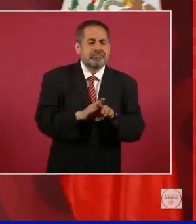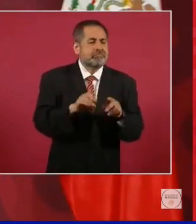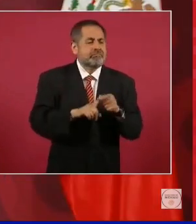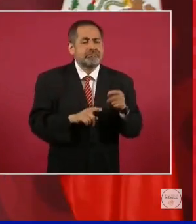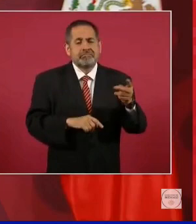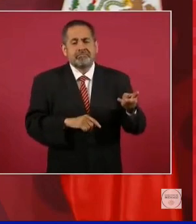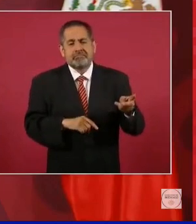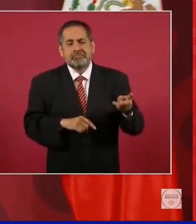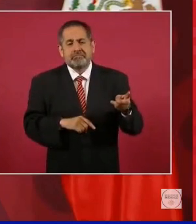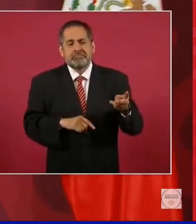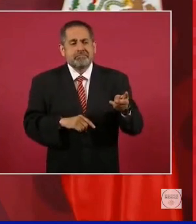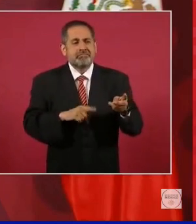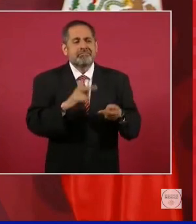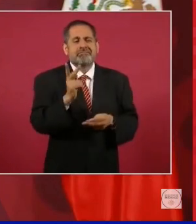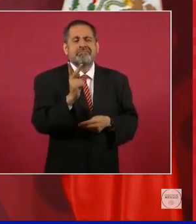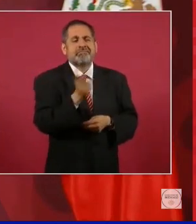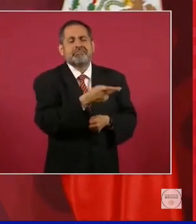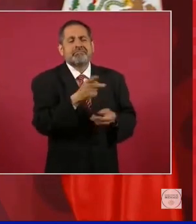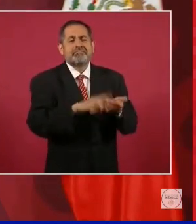y del tribunal